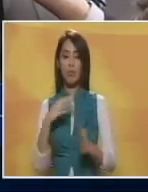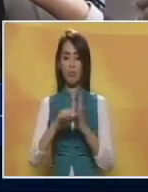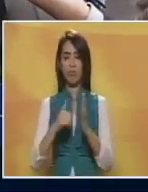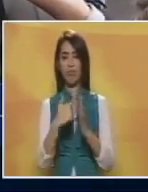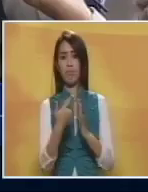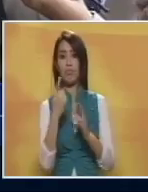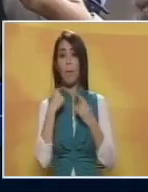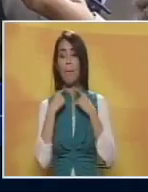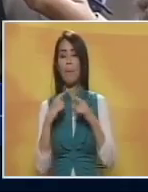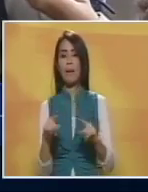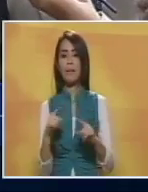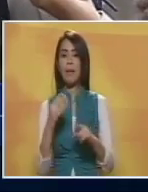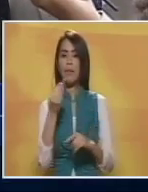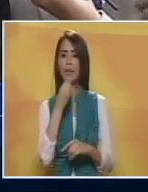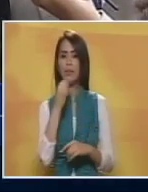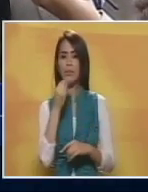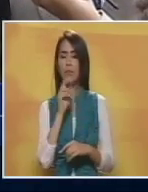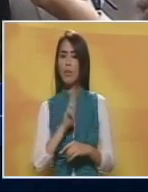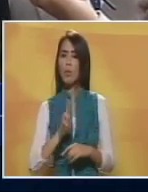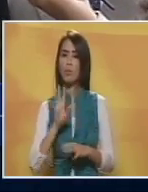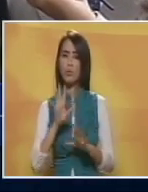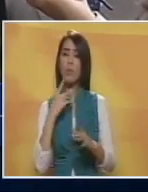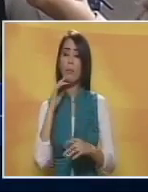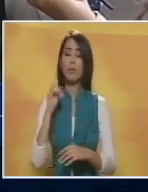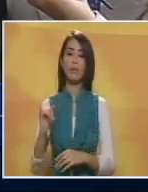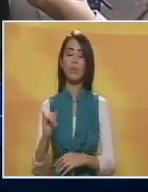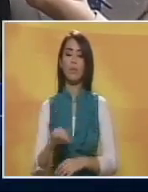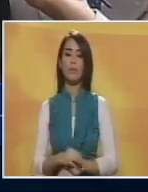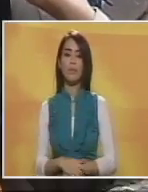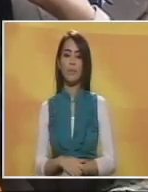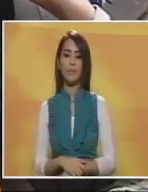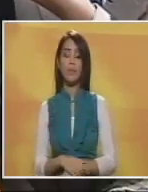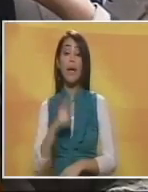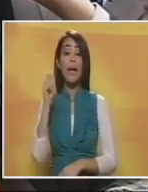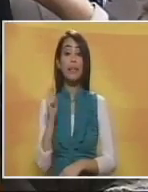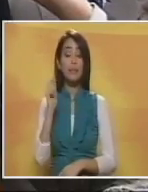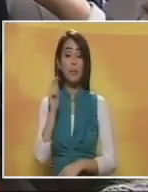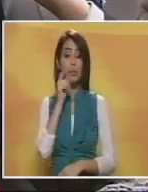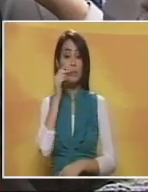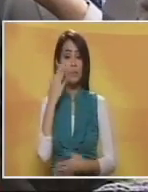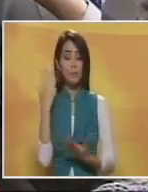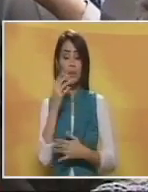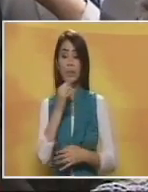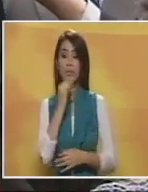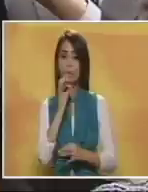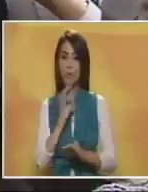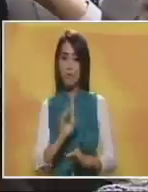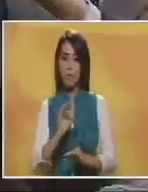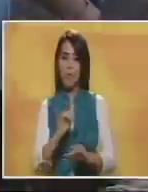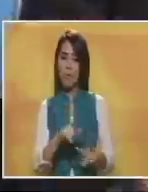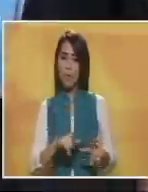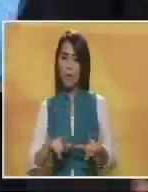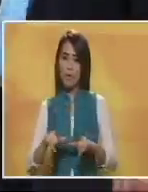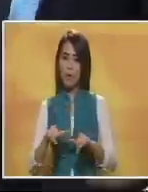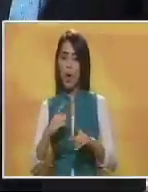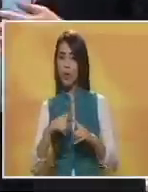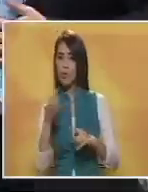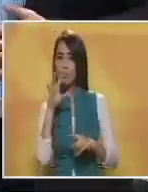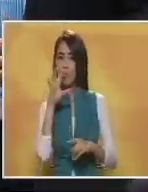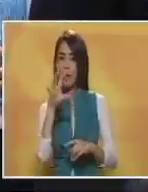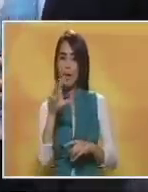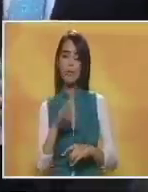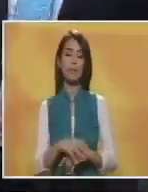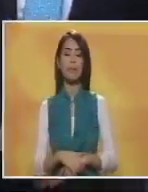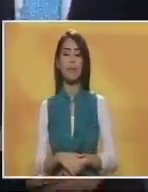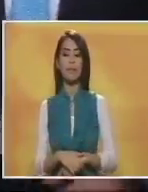como la pérdida de alimentos que en su momento también denunciamos. El diputado Superlano realizó esas declaraciones desde el exterior del